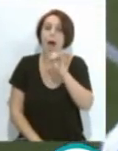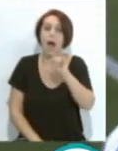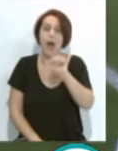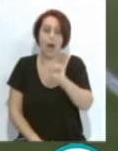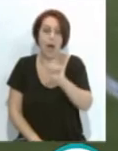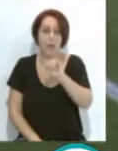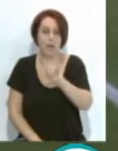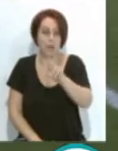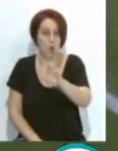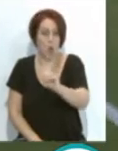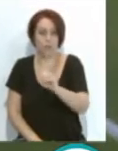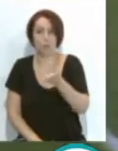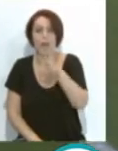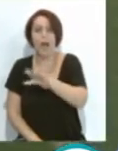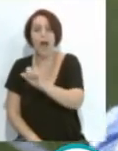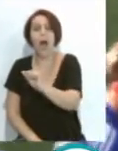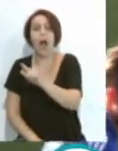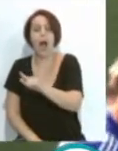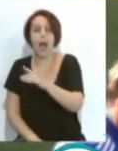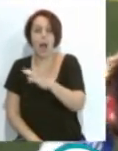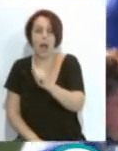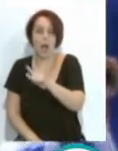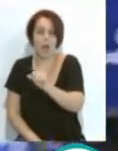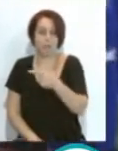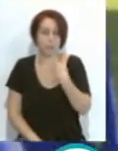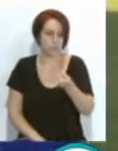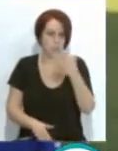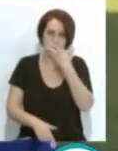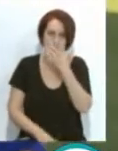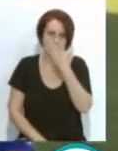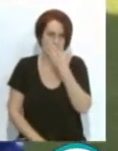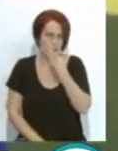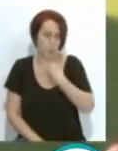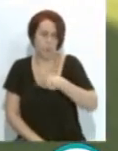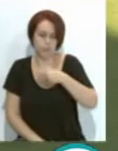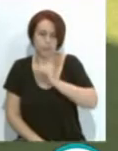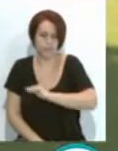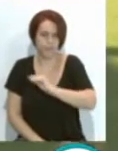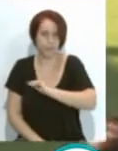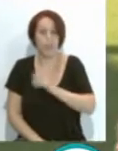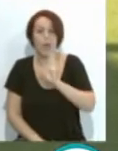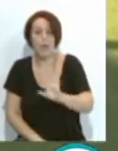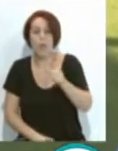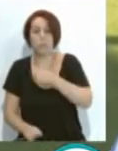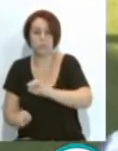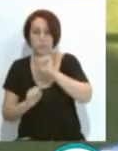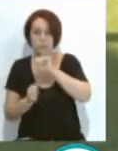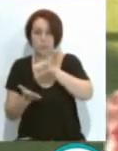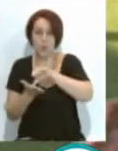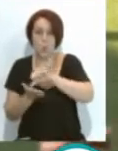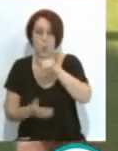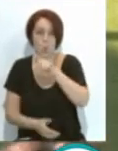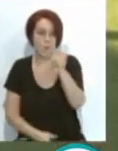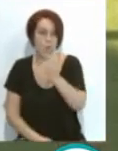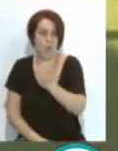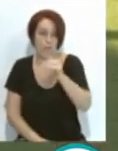Alcalá. A Jairo ya lo conocemos sobradamente, pero el defensa central, uno viene bastante bajito como es